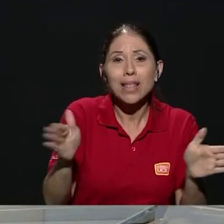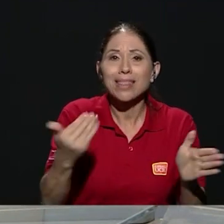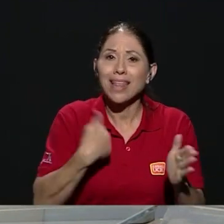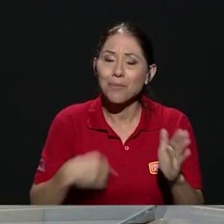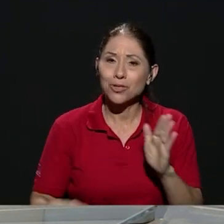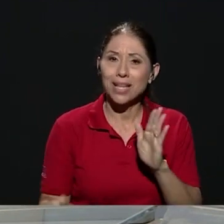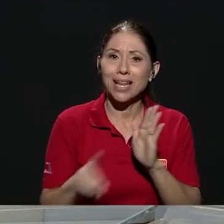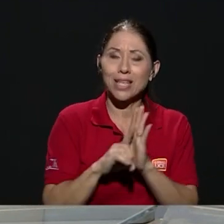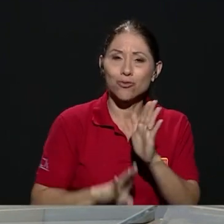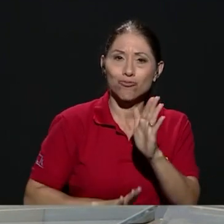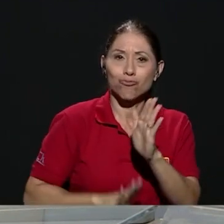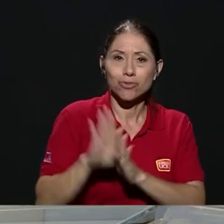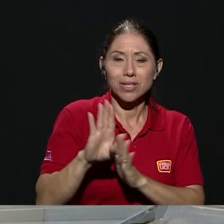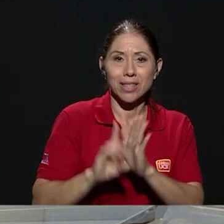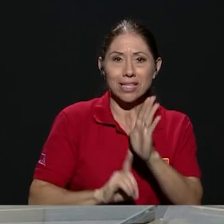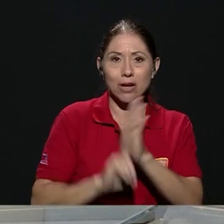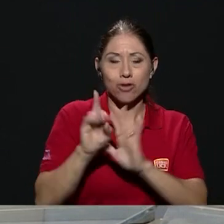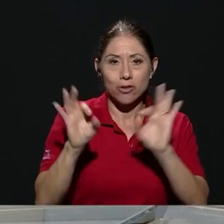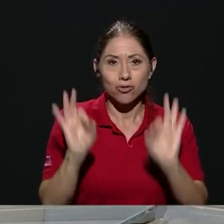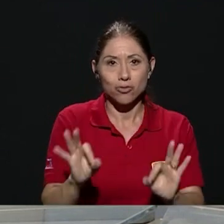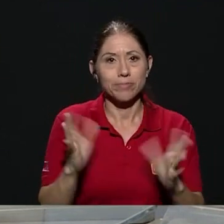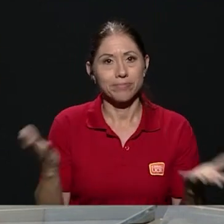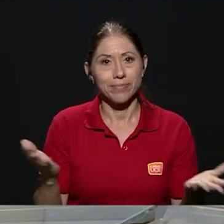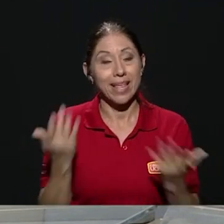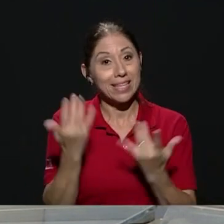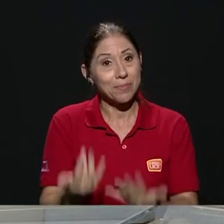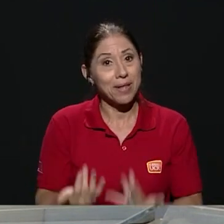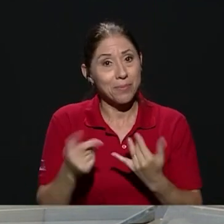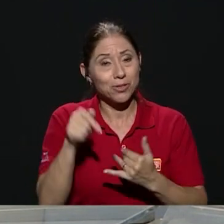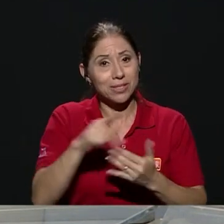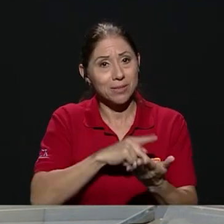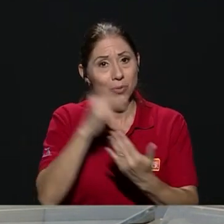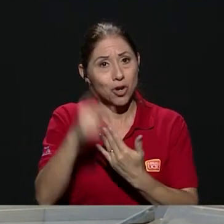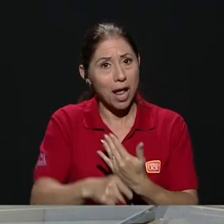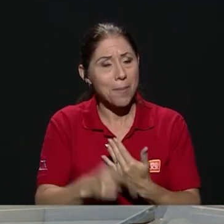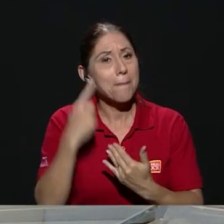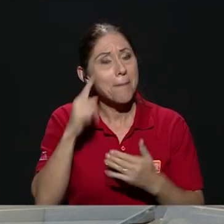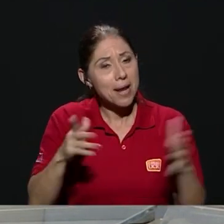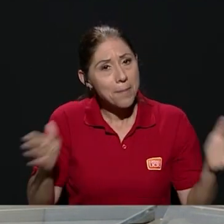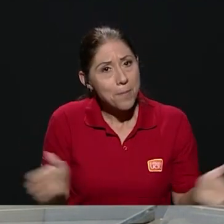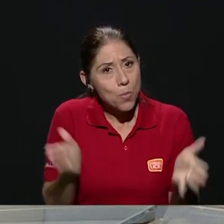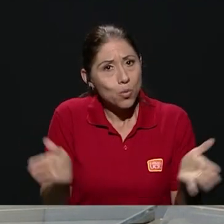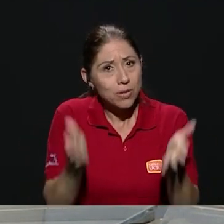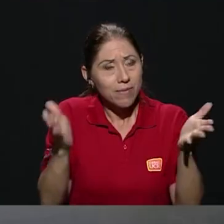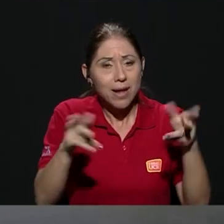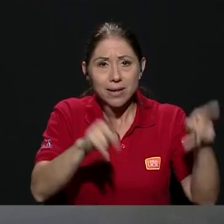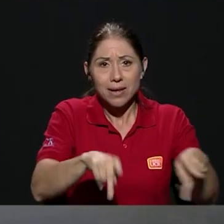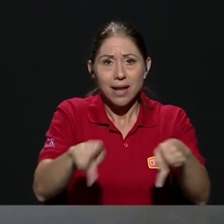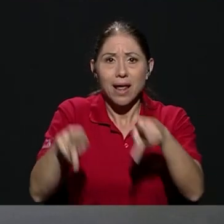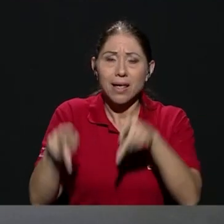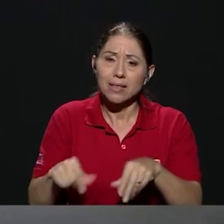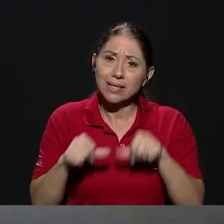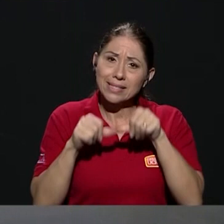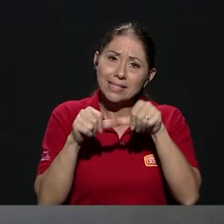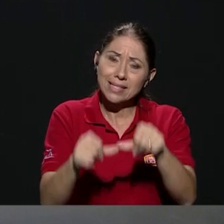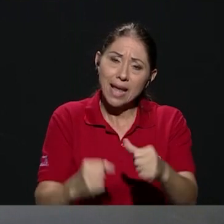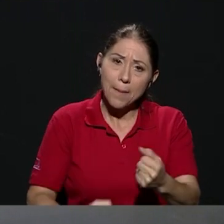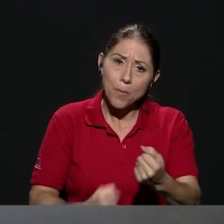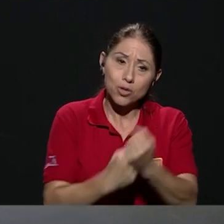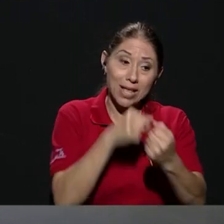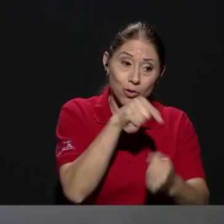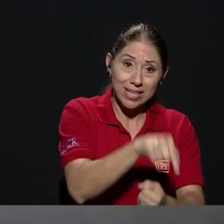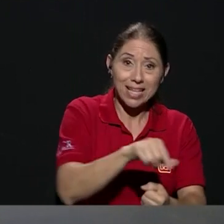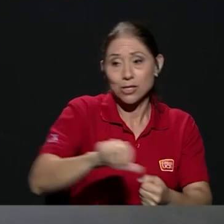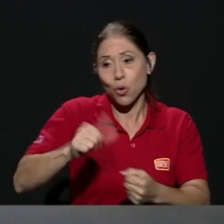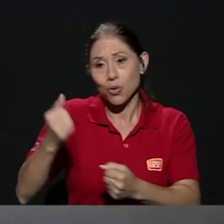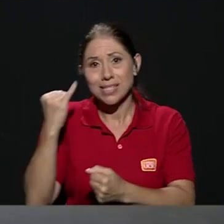de salir adelante y desarrollarnos de la mejor manera. Esperemos que este programa haya servido un poco para motivar en ese sentido, para que la gente siga apoyando estas y